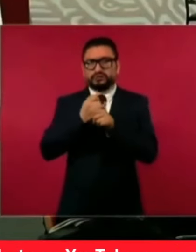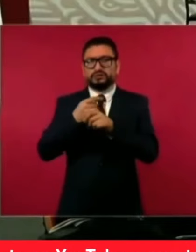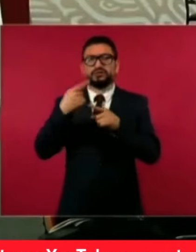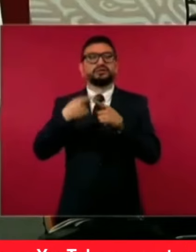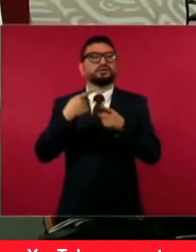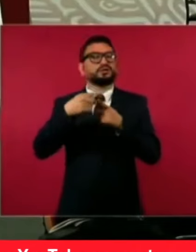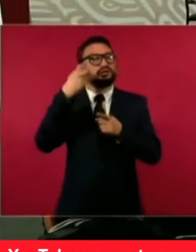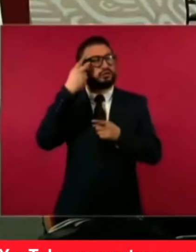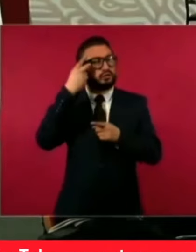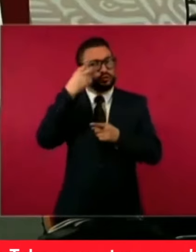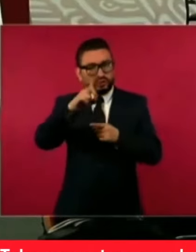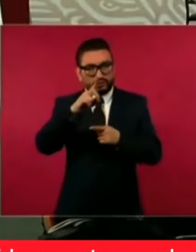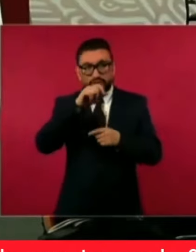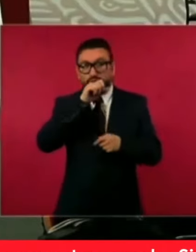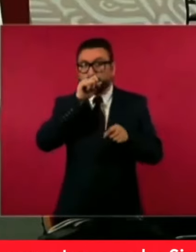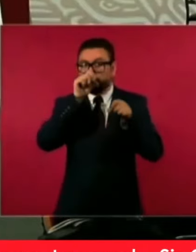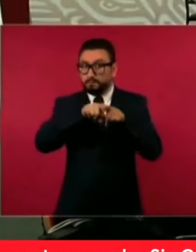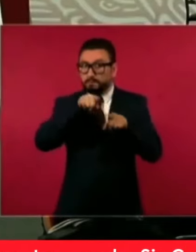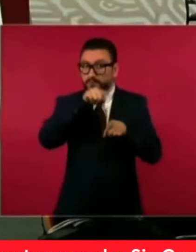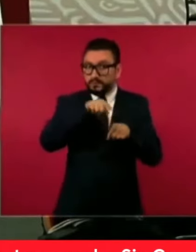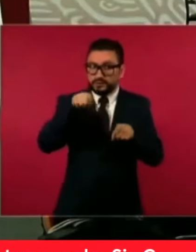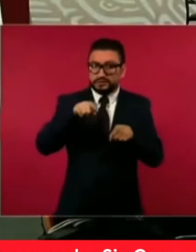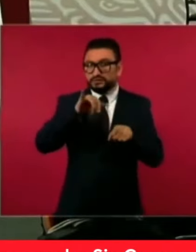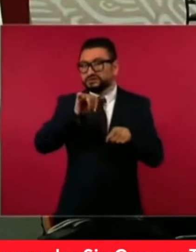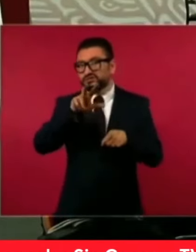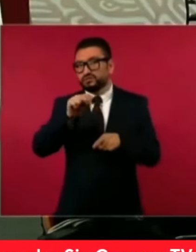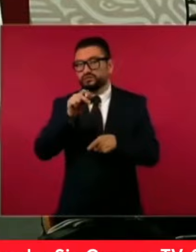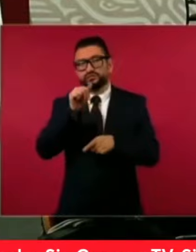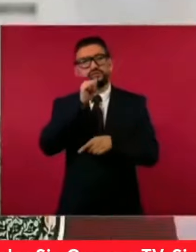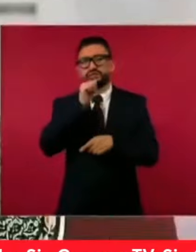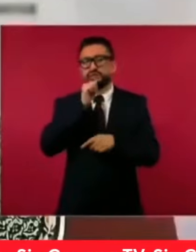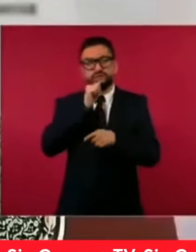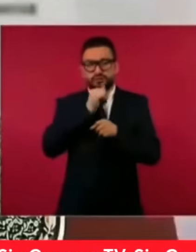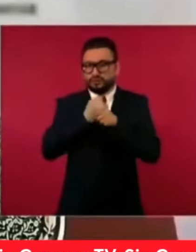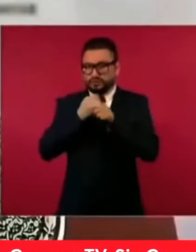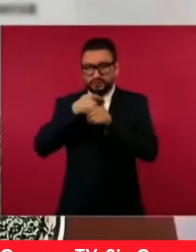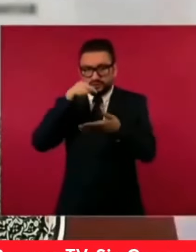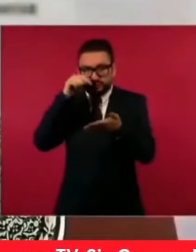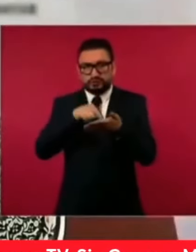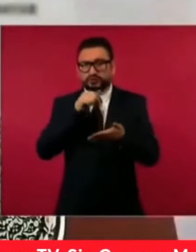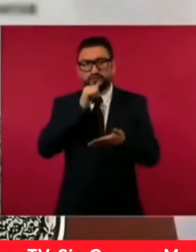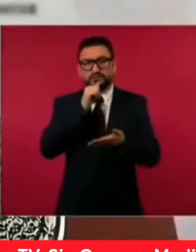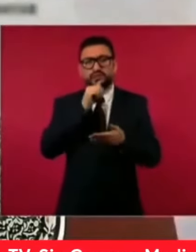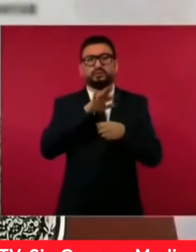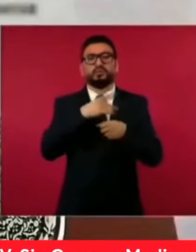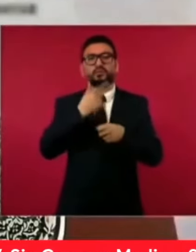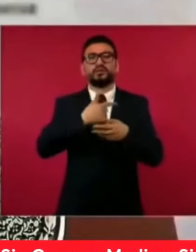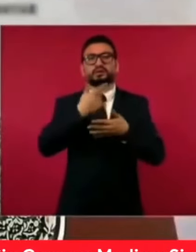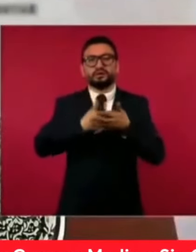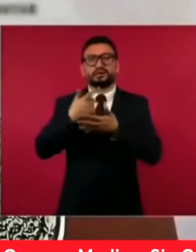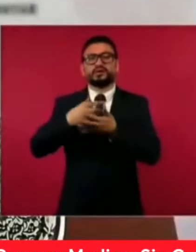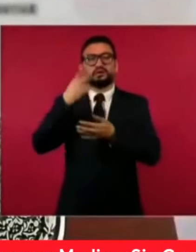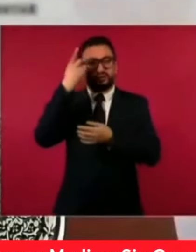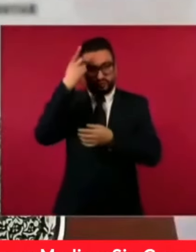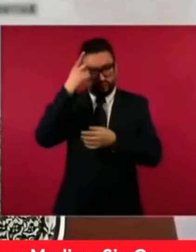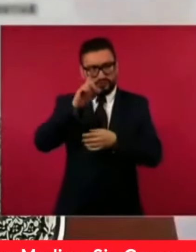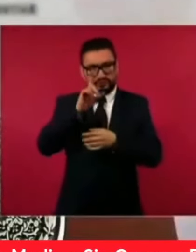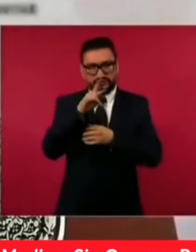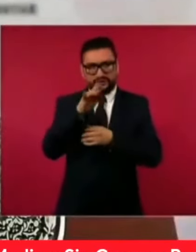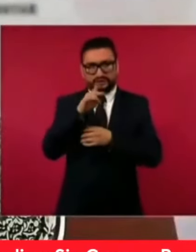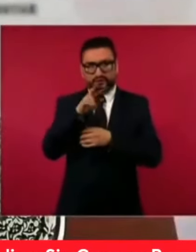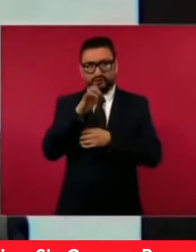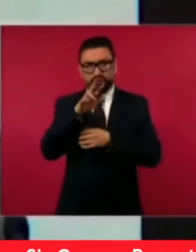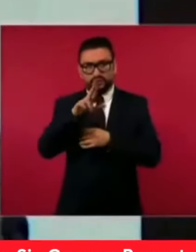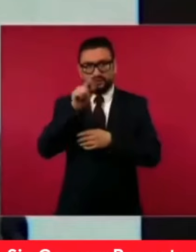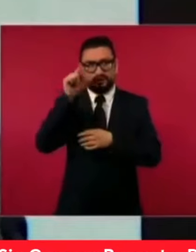mismo o no eso no lo hemos podido comprobar porque los registros de propiedad en deler son